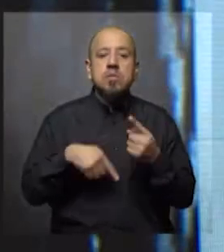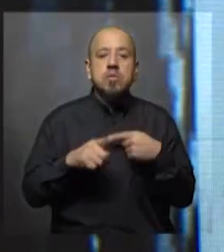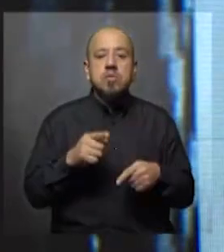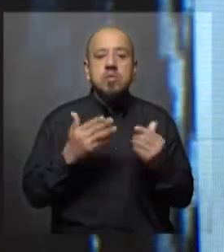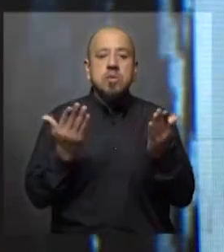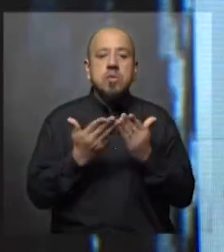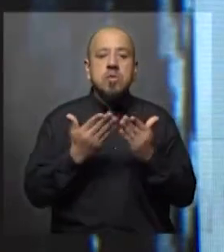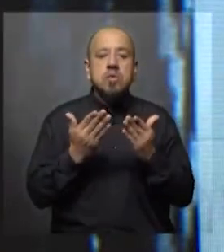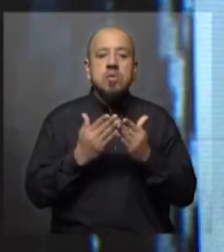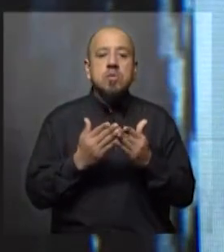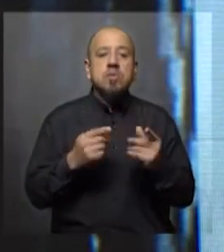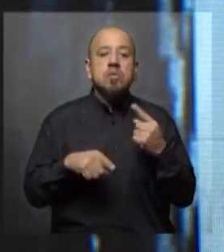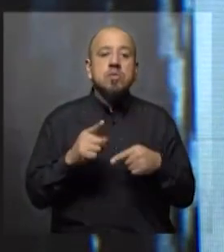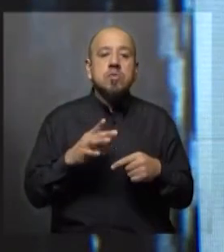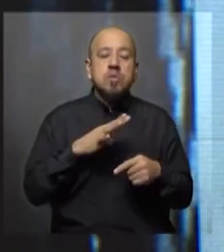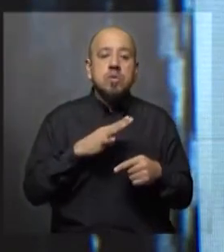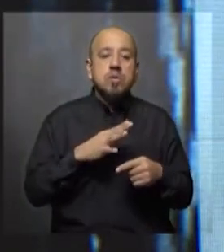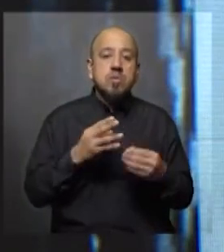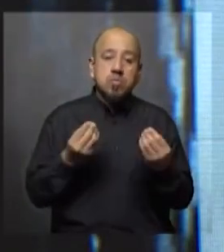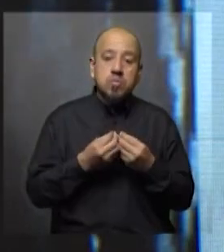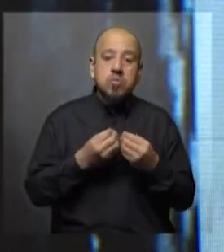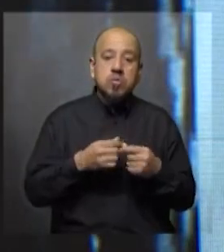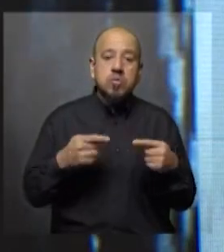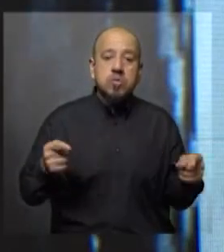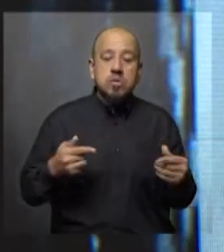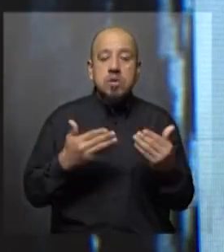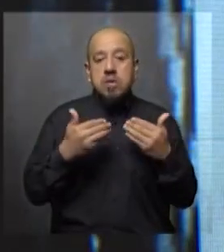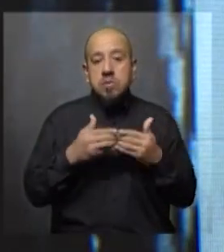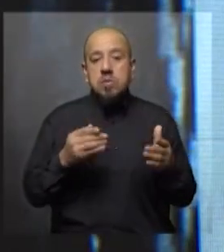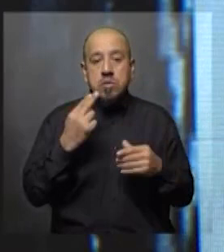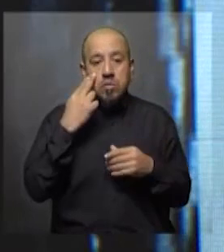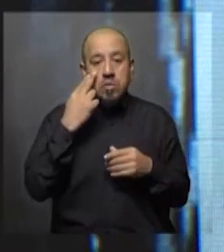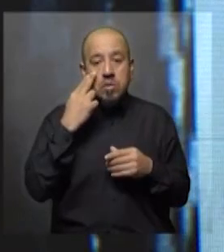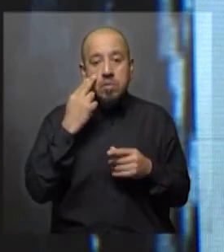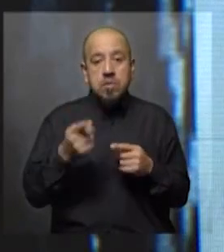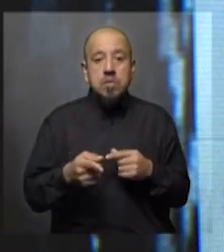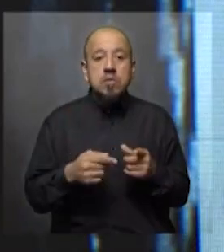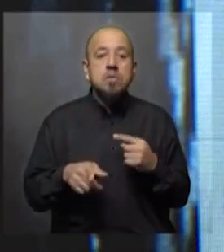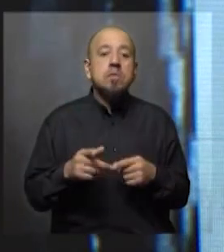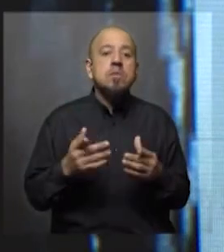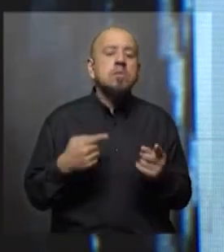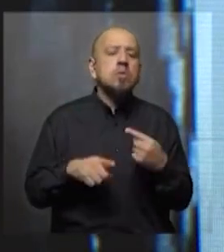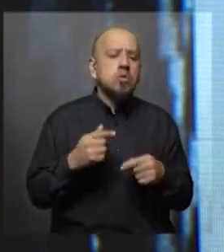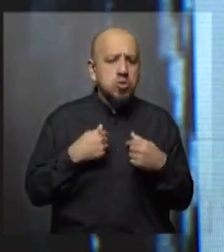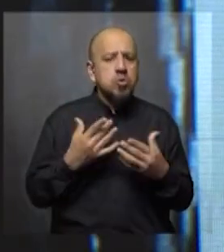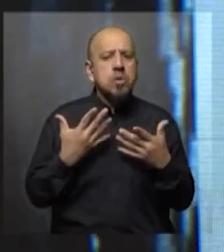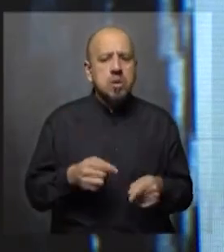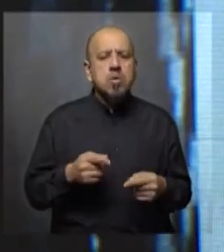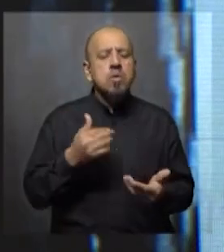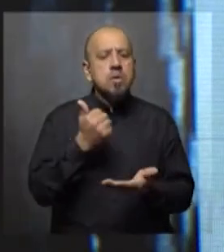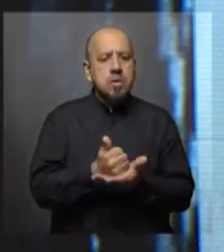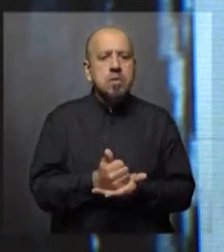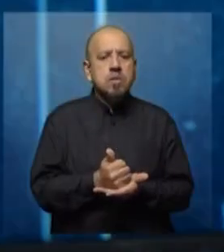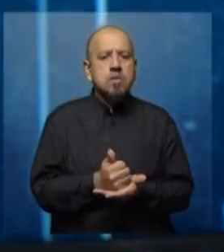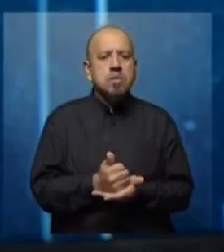estudiante el alumno desborda eso ahí empiezan los problemas cuando el estudiante Eva Luna dice Bueno pero yo quiero participar